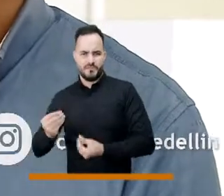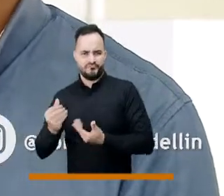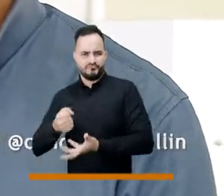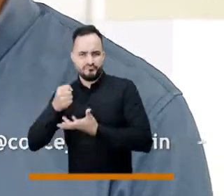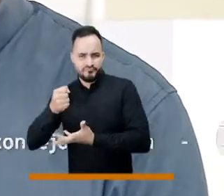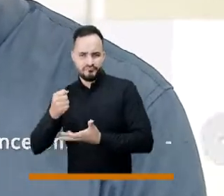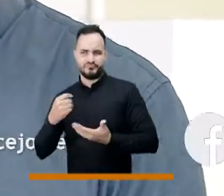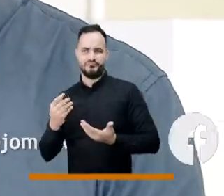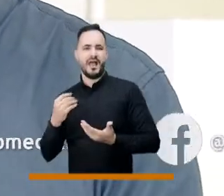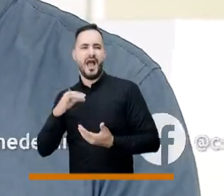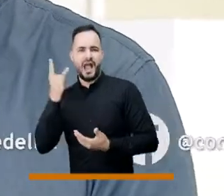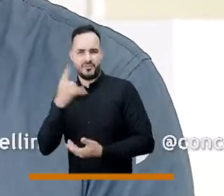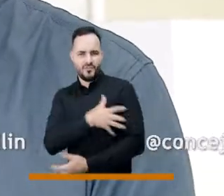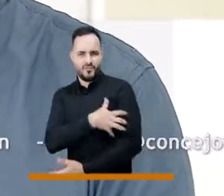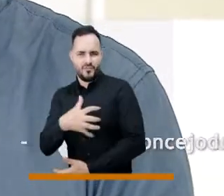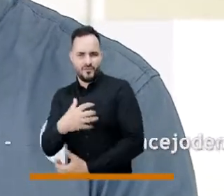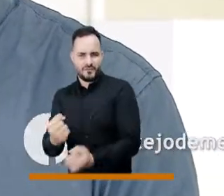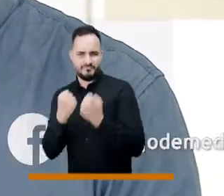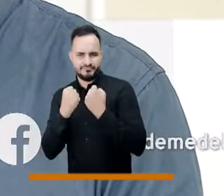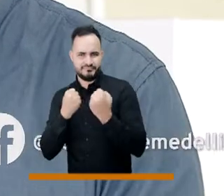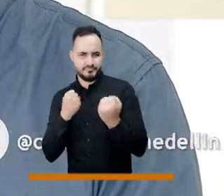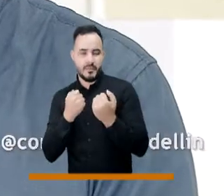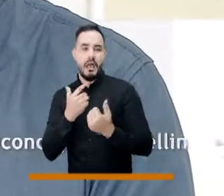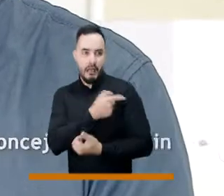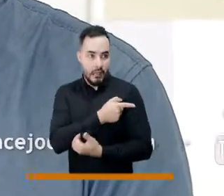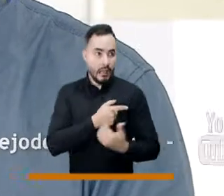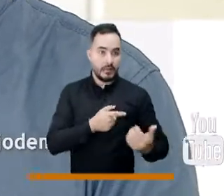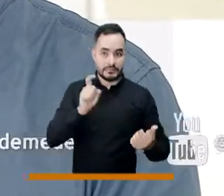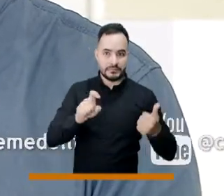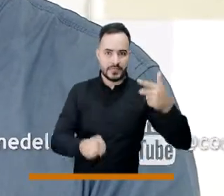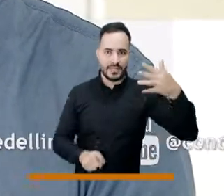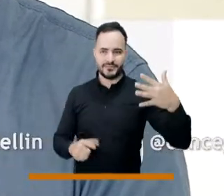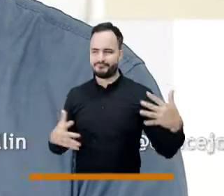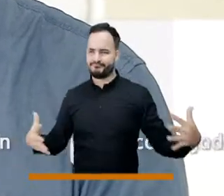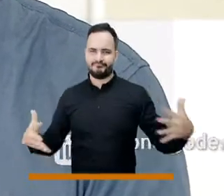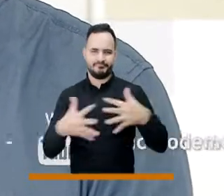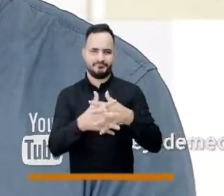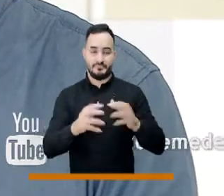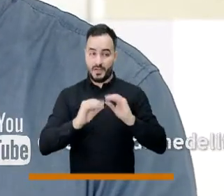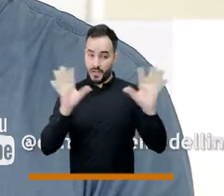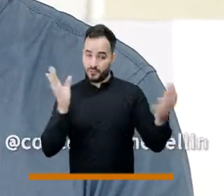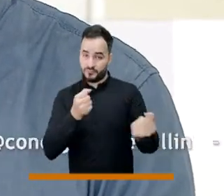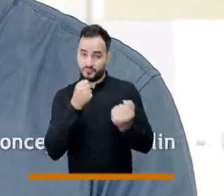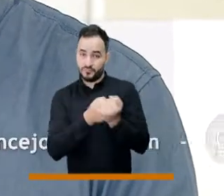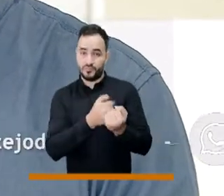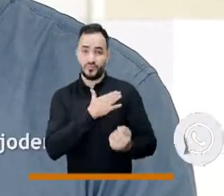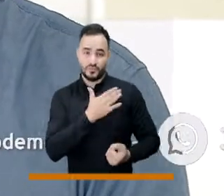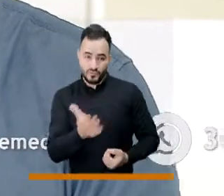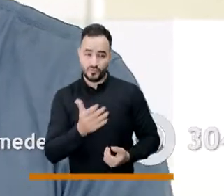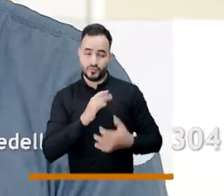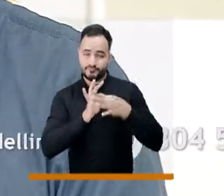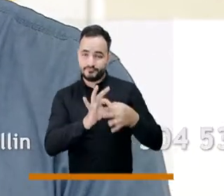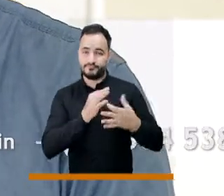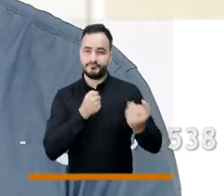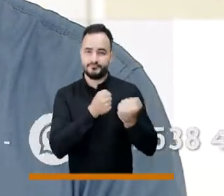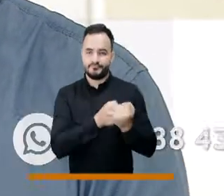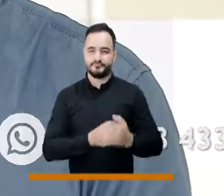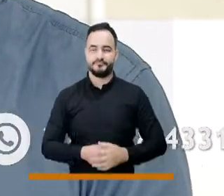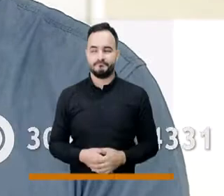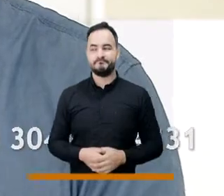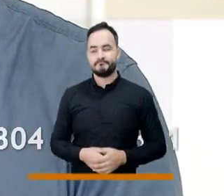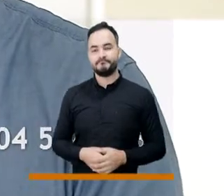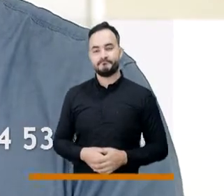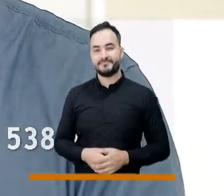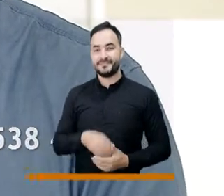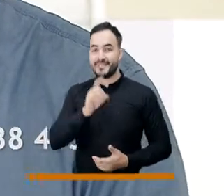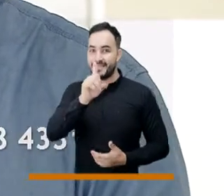el público y el privado. Como privados podemos tener toda la fuerza económica, la fuerza financiera, las metodologías para apoyar esas iniciativas.